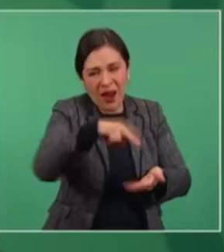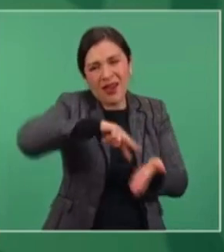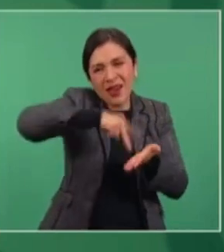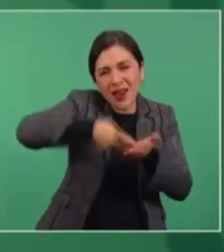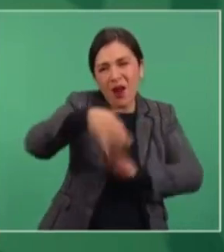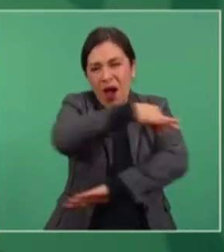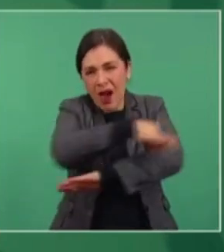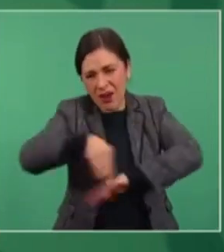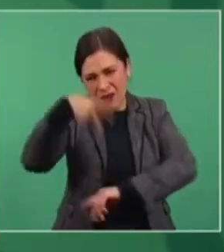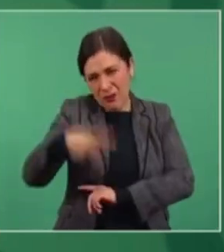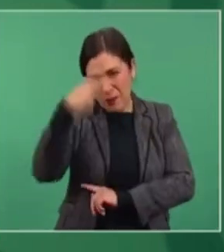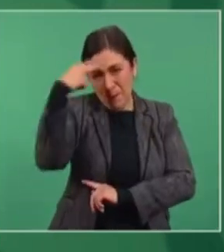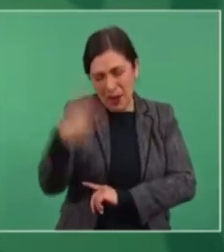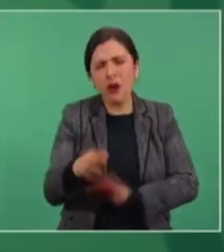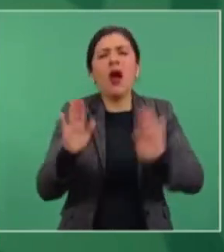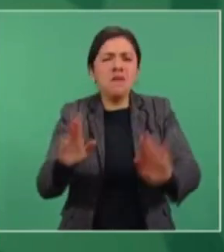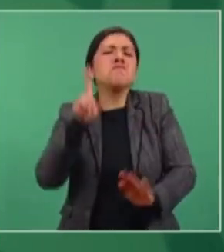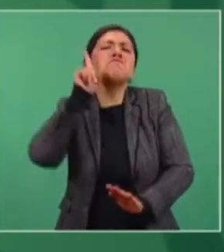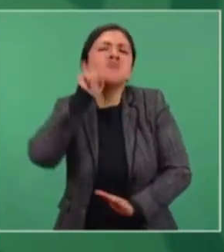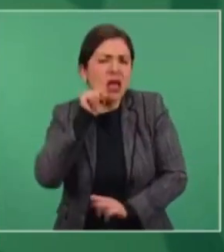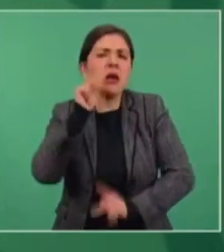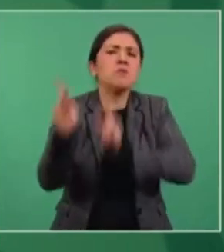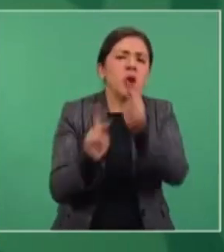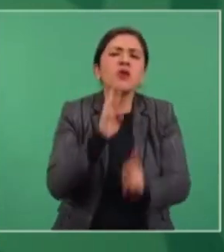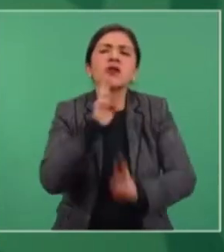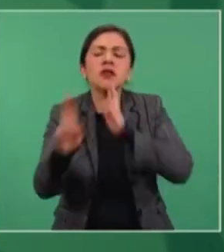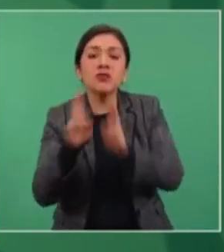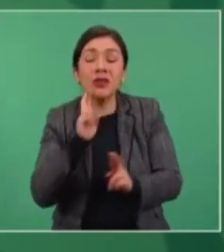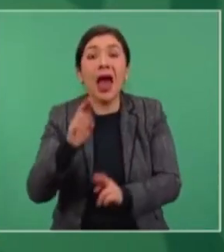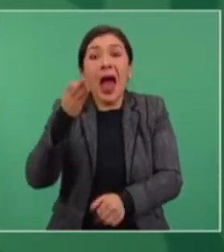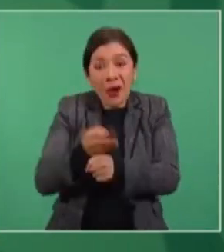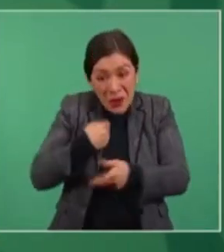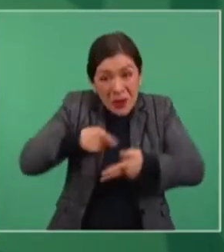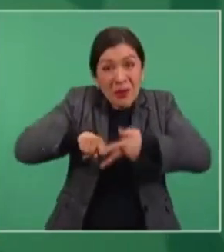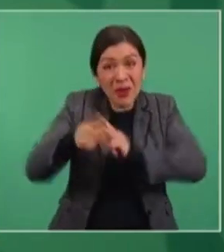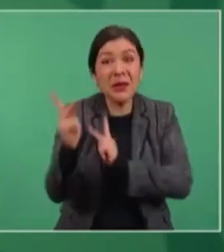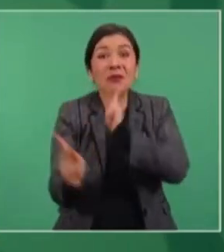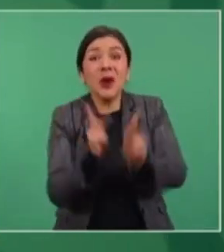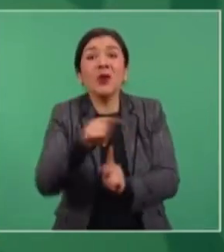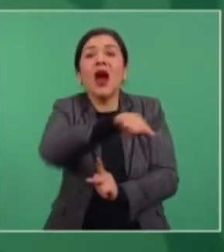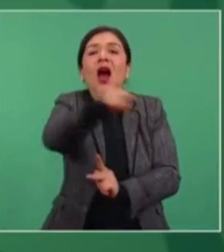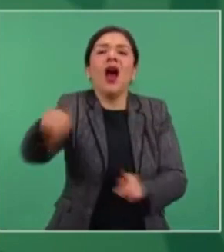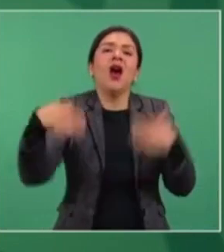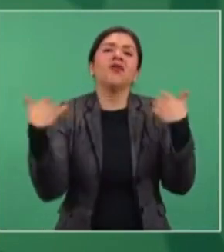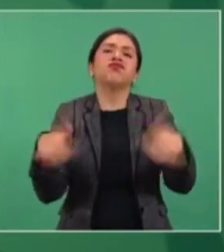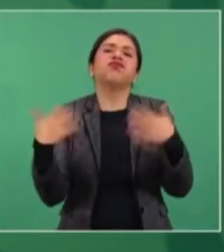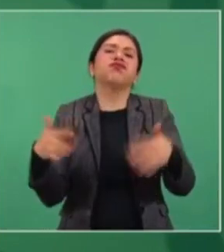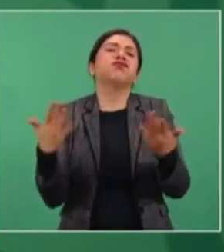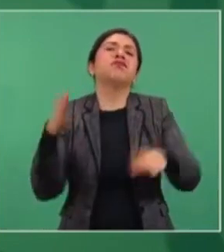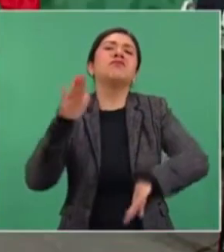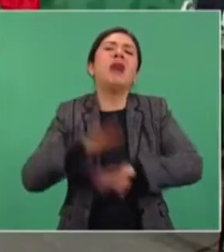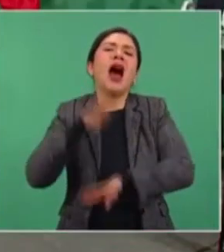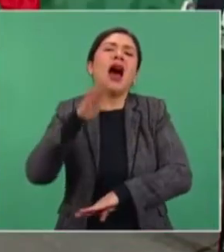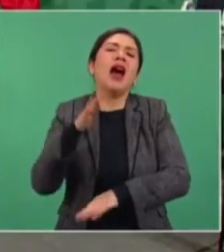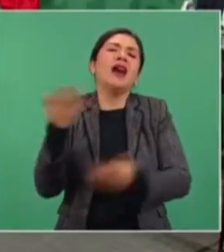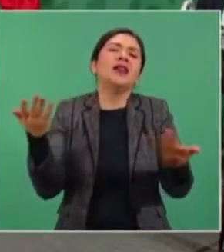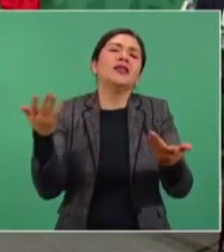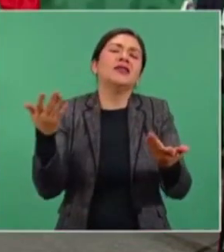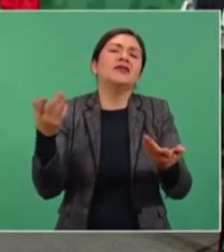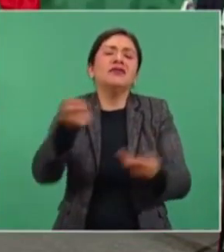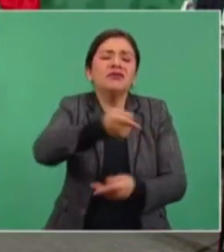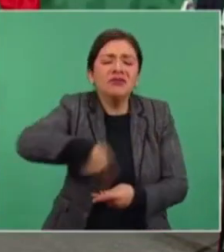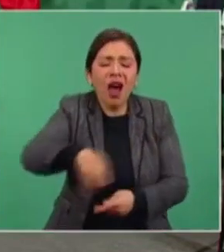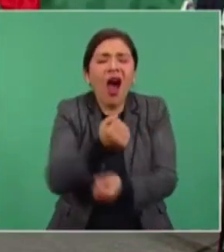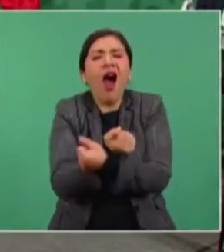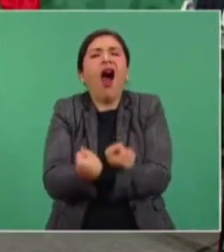y ya mañana preguntas y respuestas, porque si abrimos ahora a preguntas y respuestas los vamos a aburrir